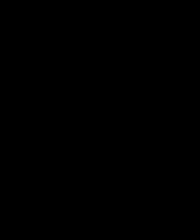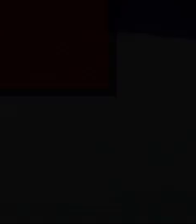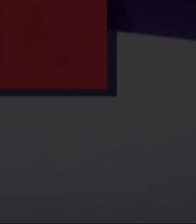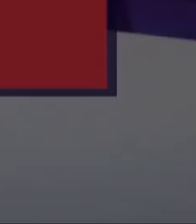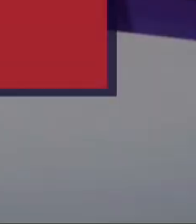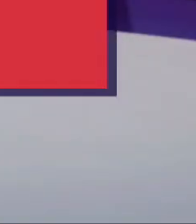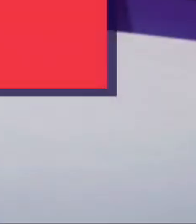y